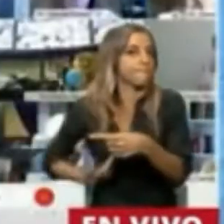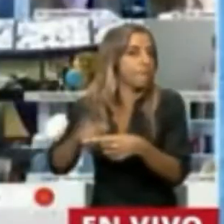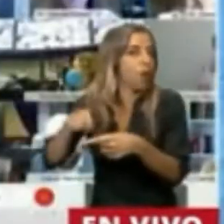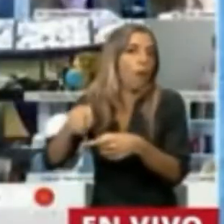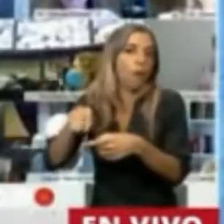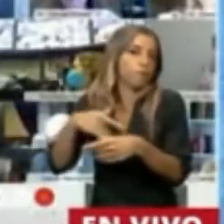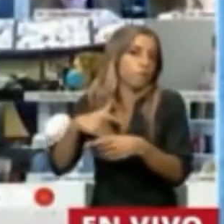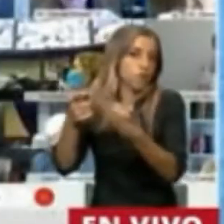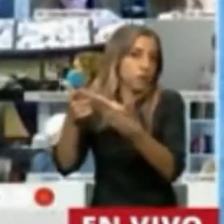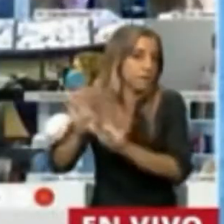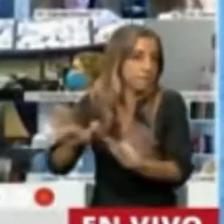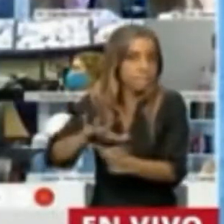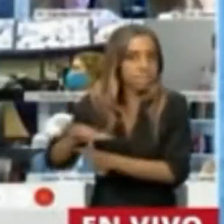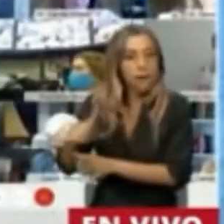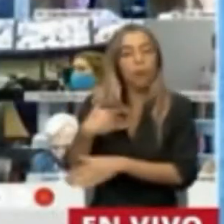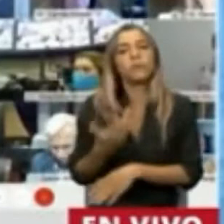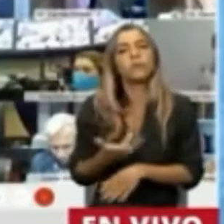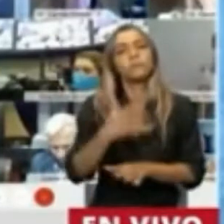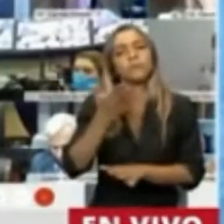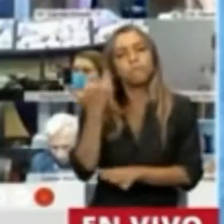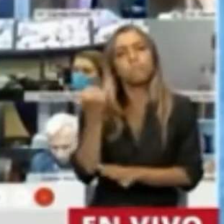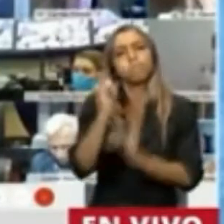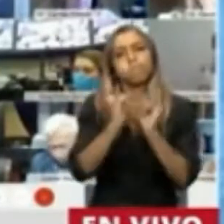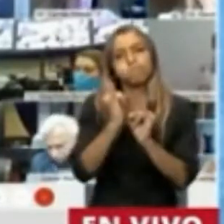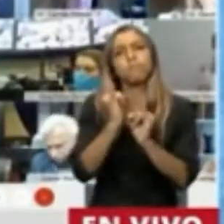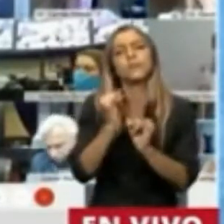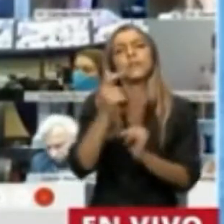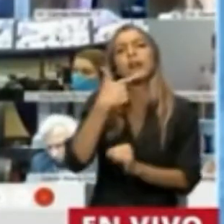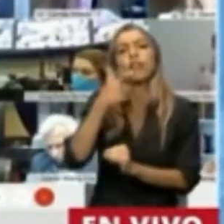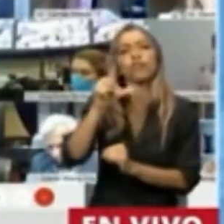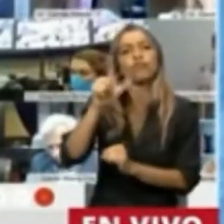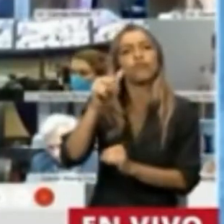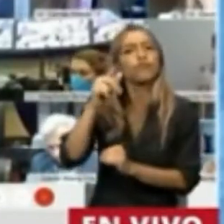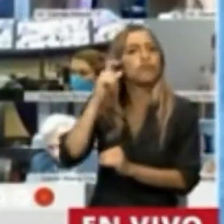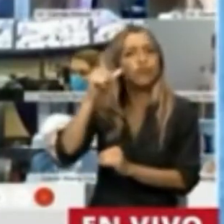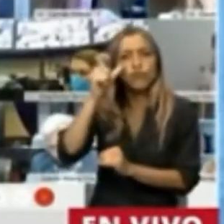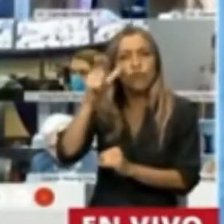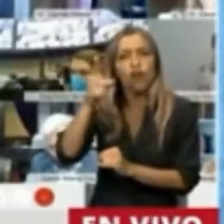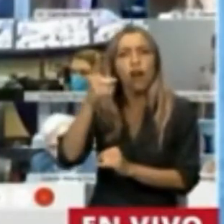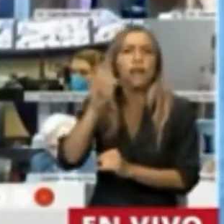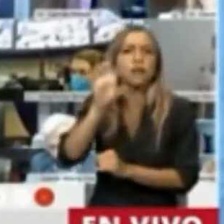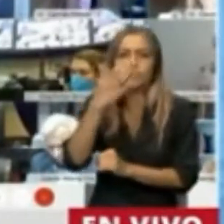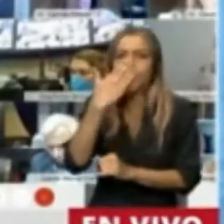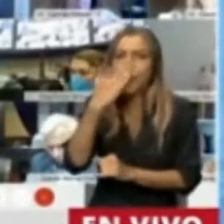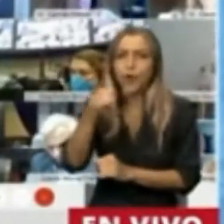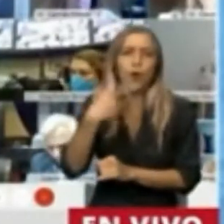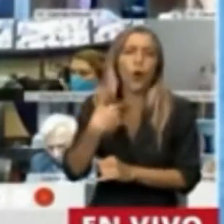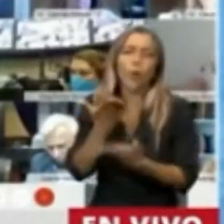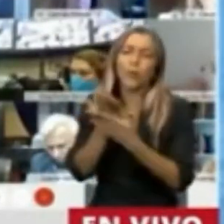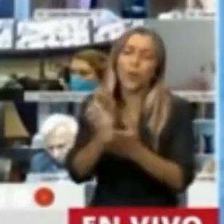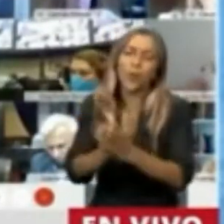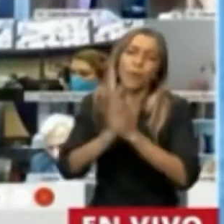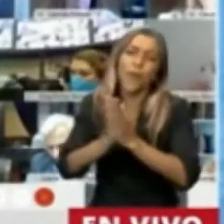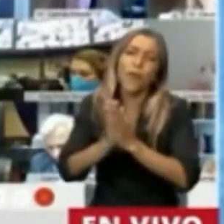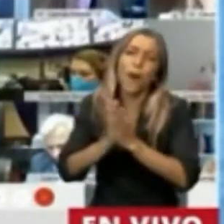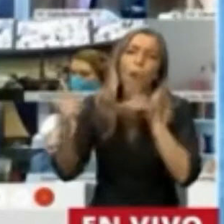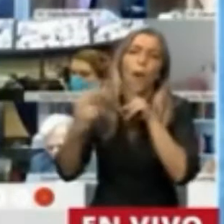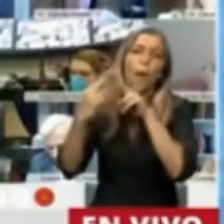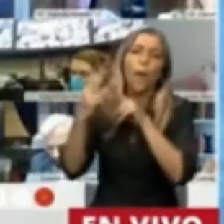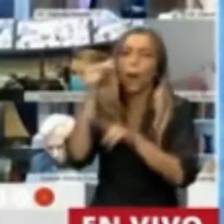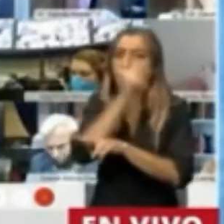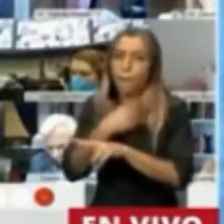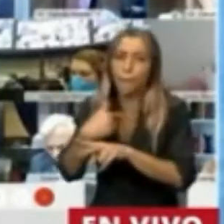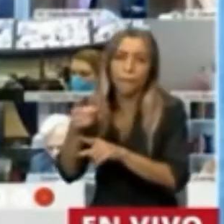discutir estos temas. Como ya se dijo, Solange murió rogando ver a sus padres en Córdoba por una decisión irracional del gobierno de